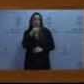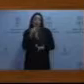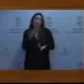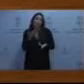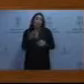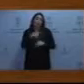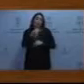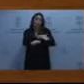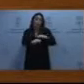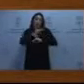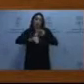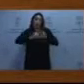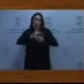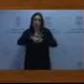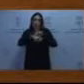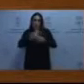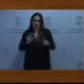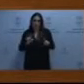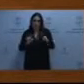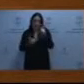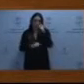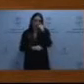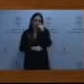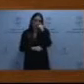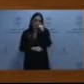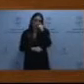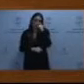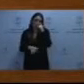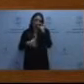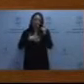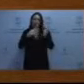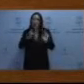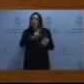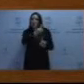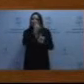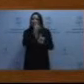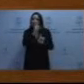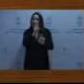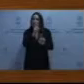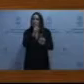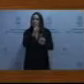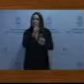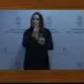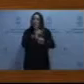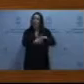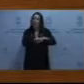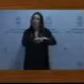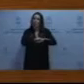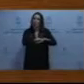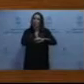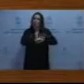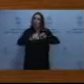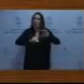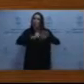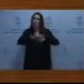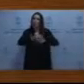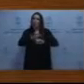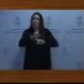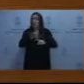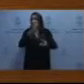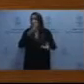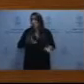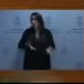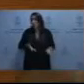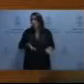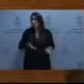Gobierno. Lo que cabría preguntarse es ¿por qué estos incumplimientos? ¿Por qué el